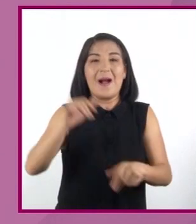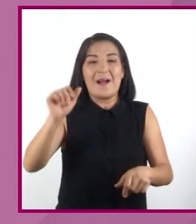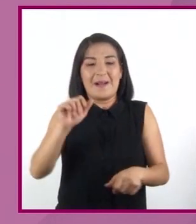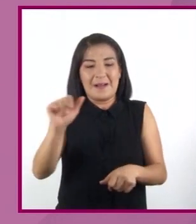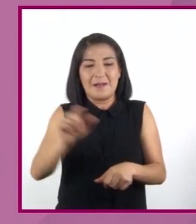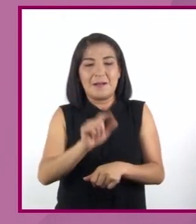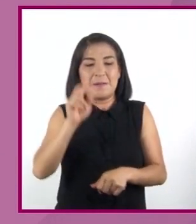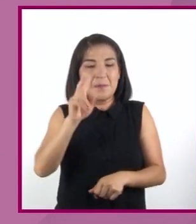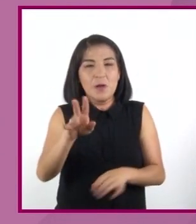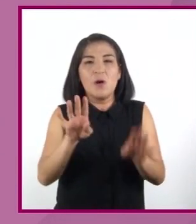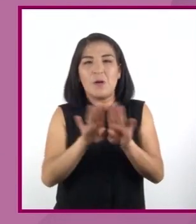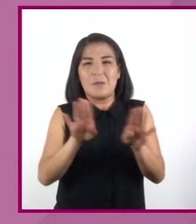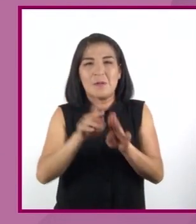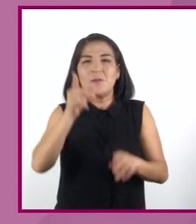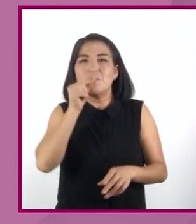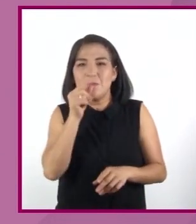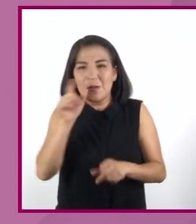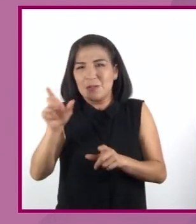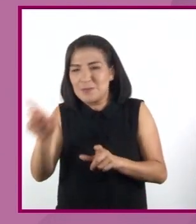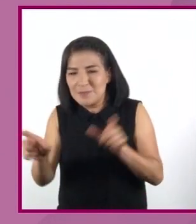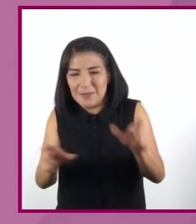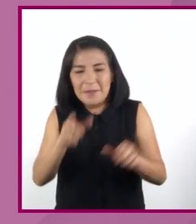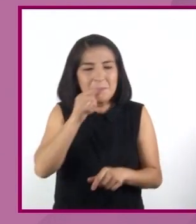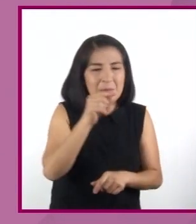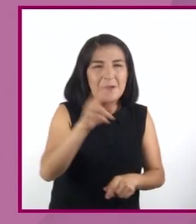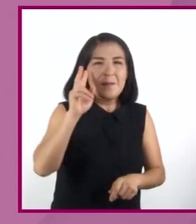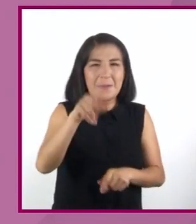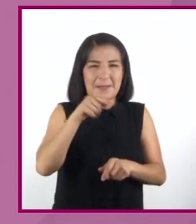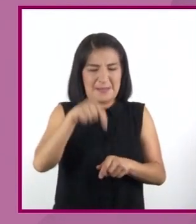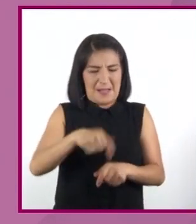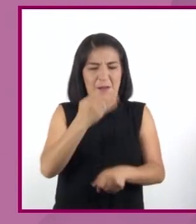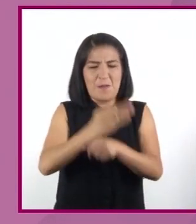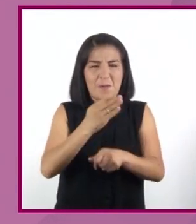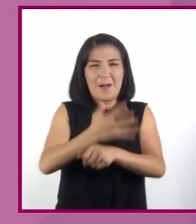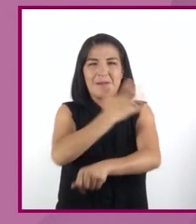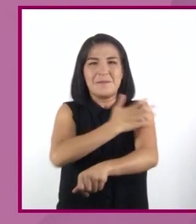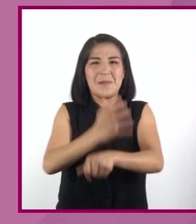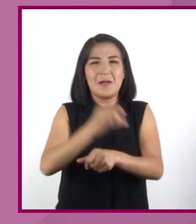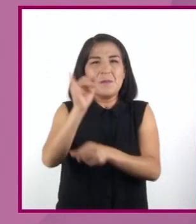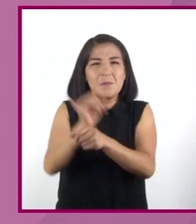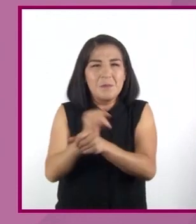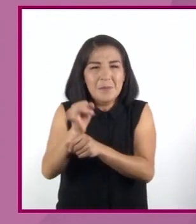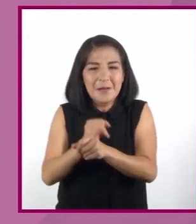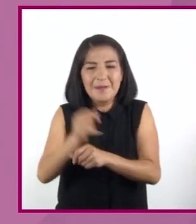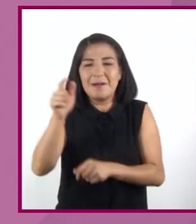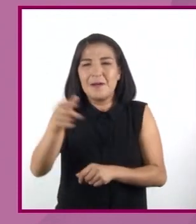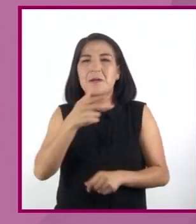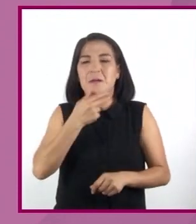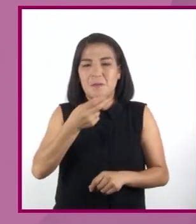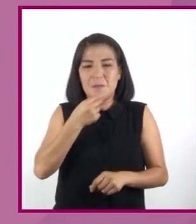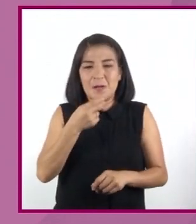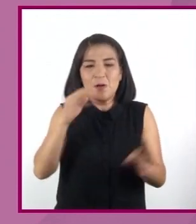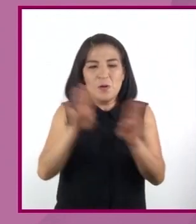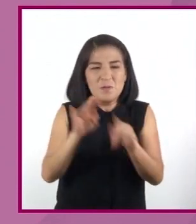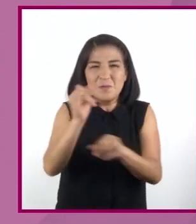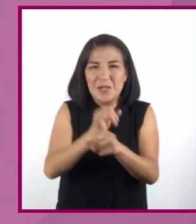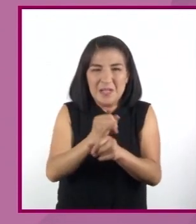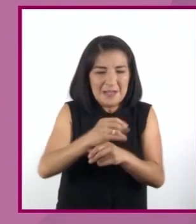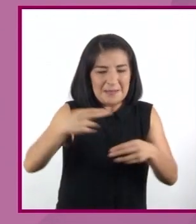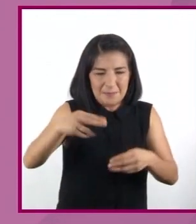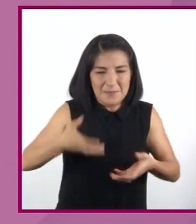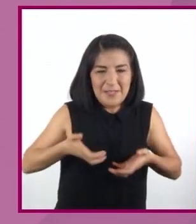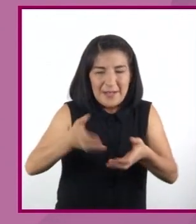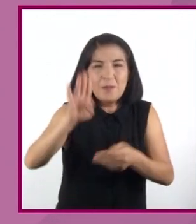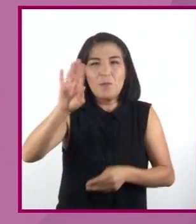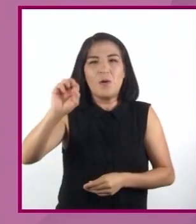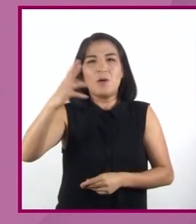hoy hablaremos de los cuentos policíacos. Nos acompañan el investigador Auguste Dupin, personaje de Los Crímenes de la Calle Morgue,